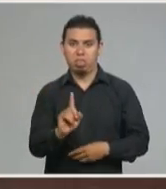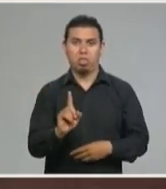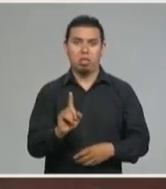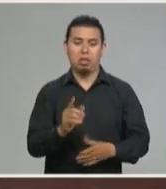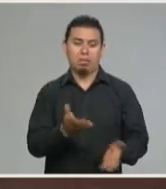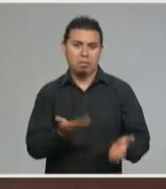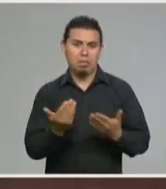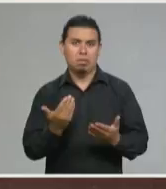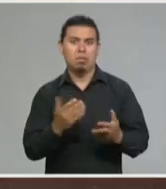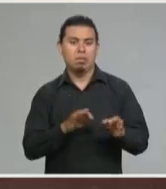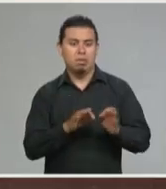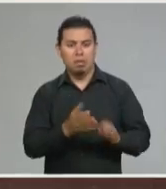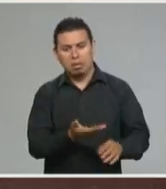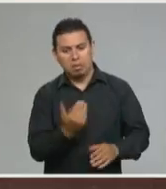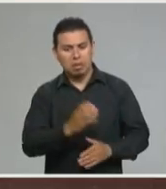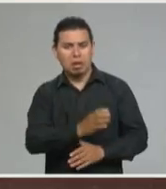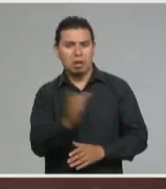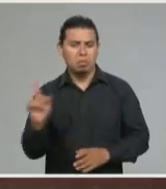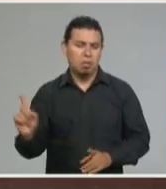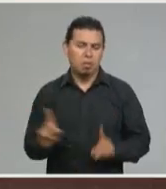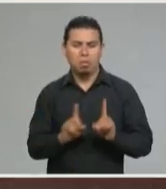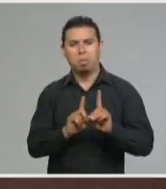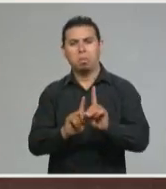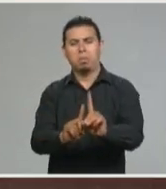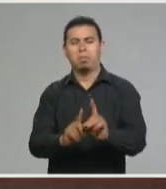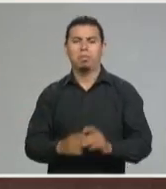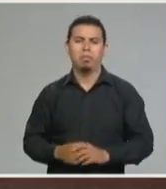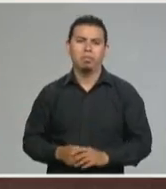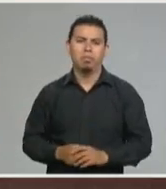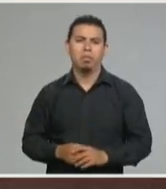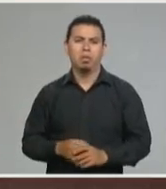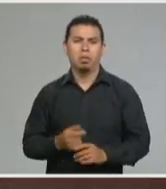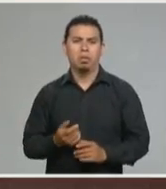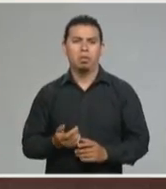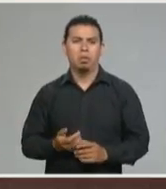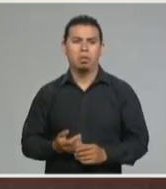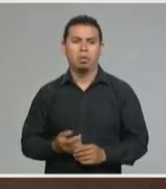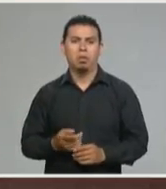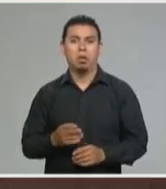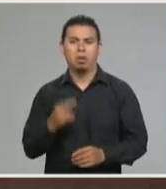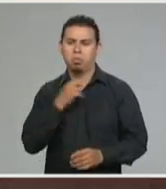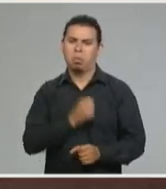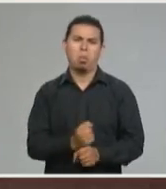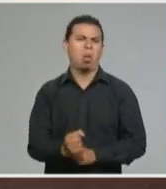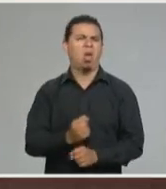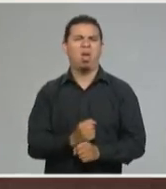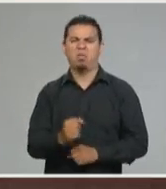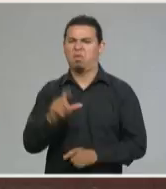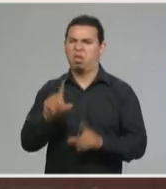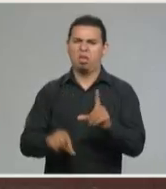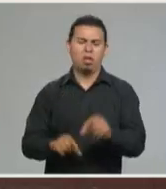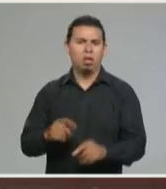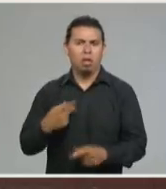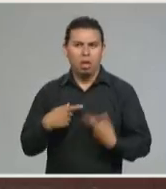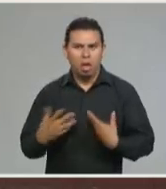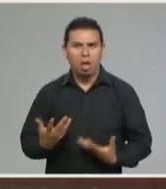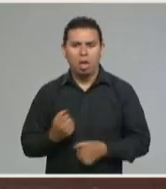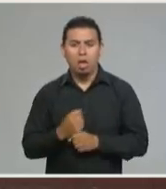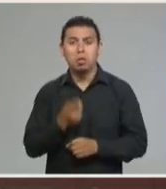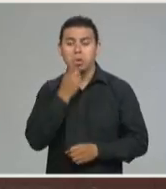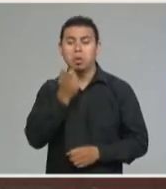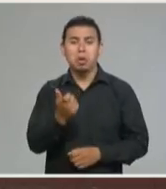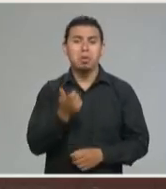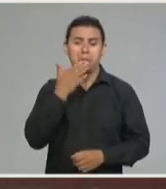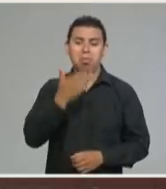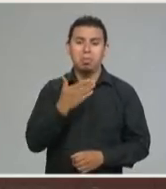trabajadores a los campos agrícolas, en donde deciden actos de explotación, literalmente, o de engaño. Les ofrecen un salario y